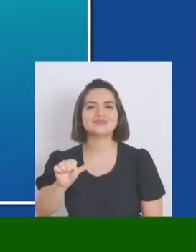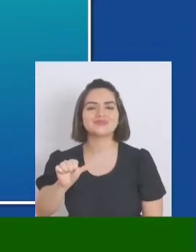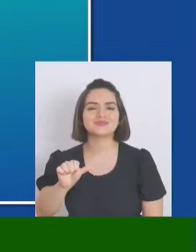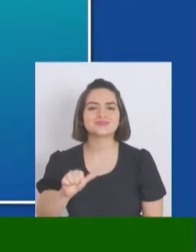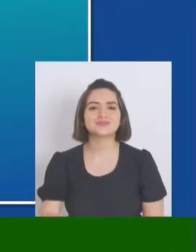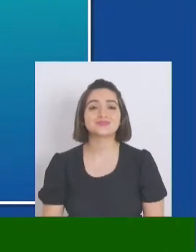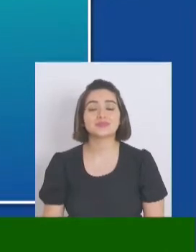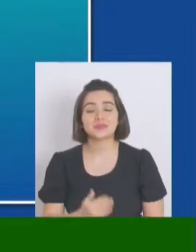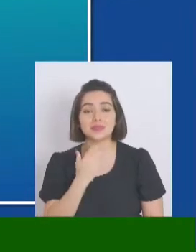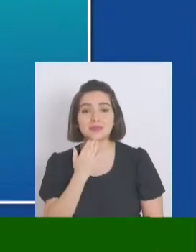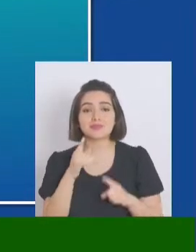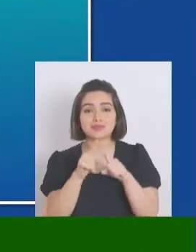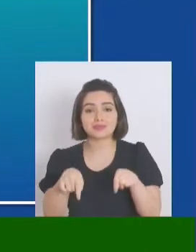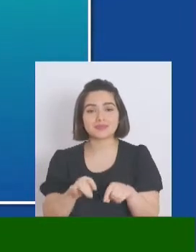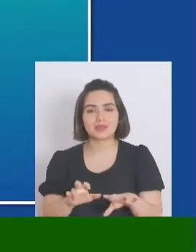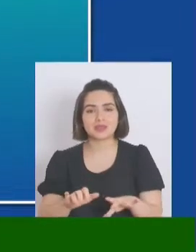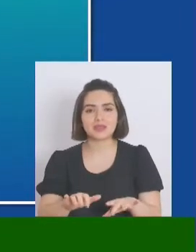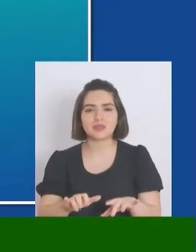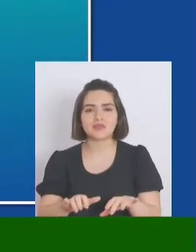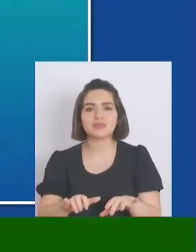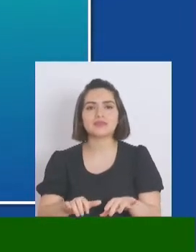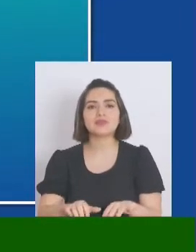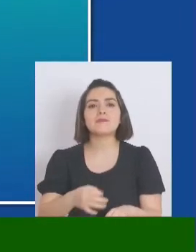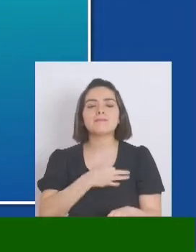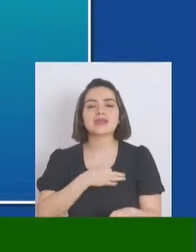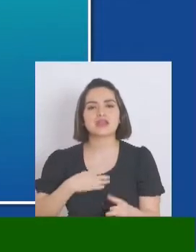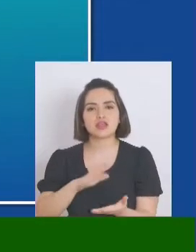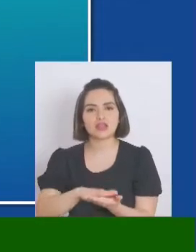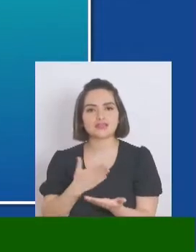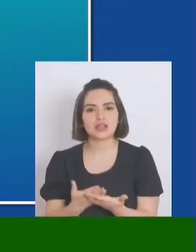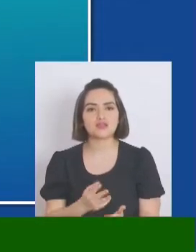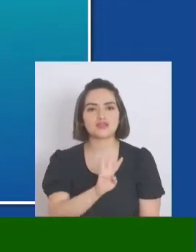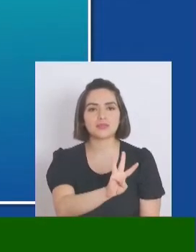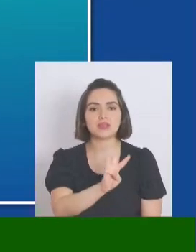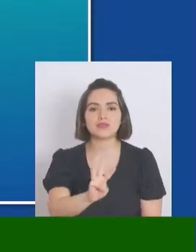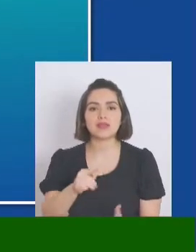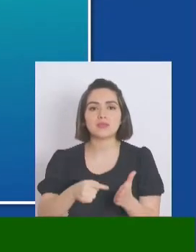800-726-666 o visitar la página del Ministerio de Salud,